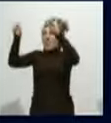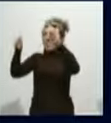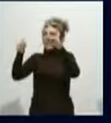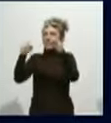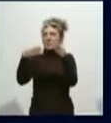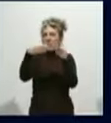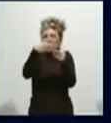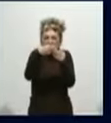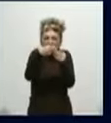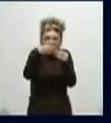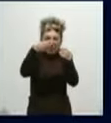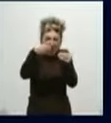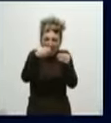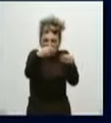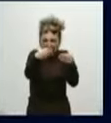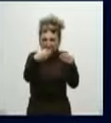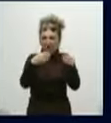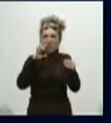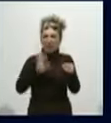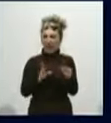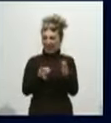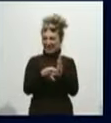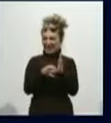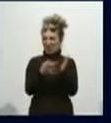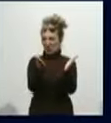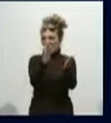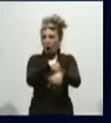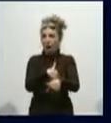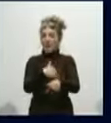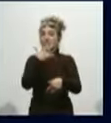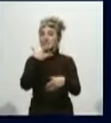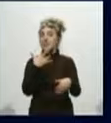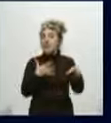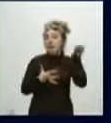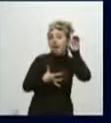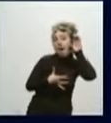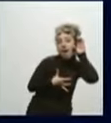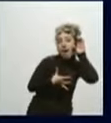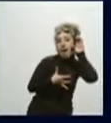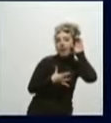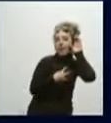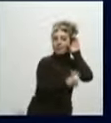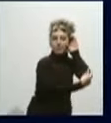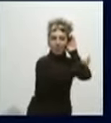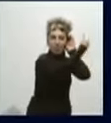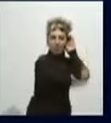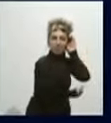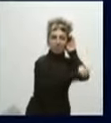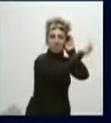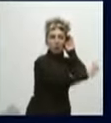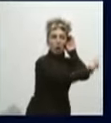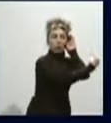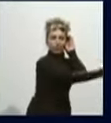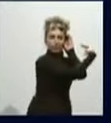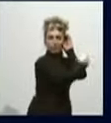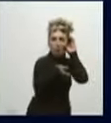finas. Sí, fíjate, si la pared era fina, el hotel al que fueron, que tú pegas la oreja y se transparentaba. Sí,